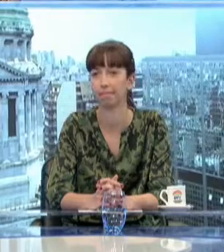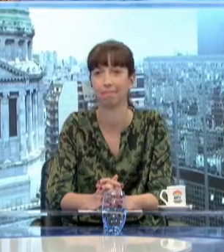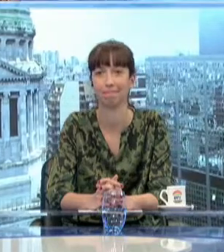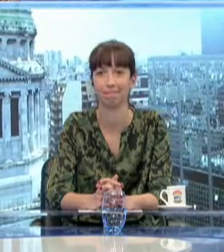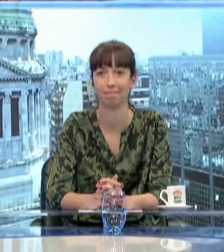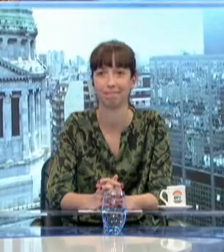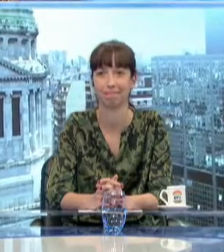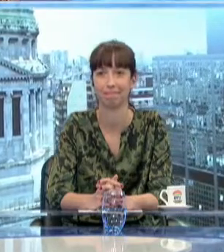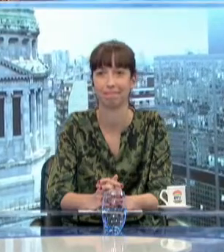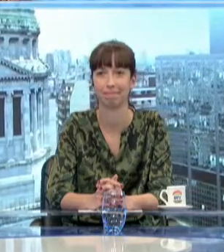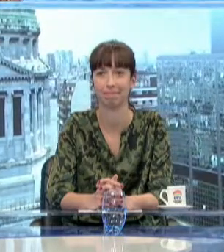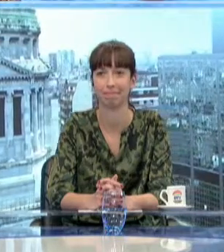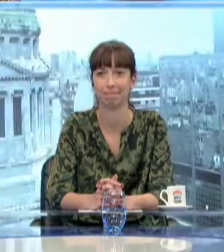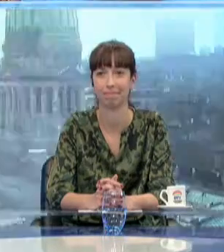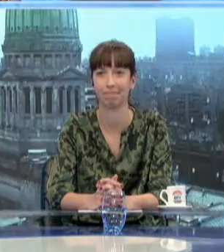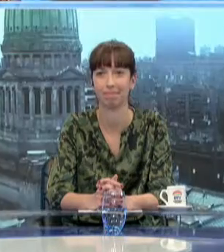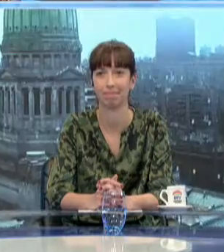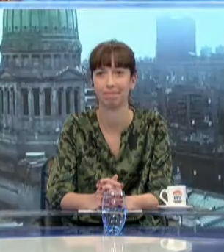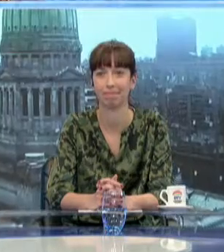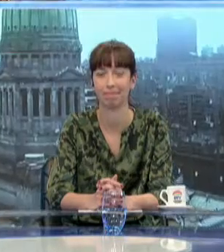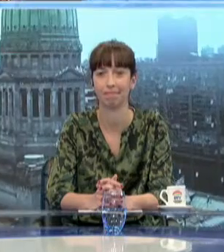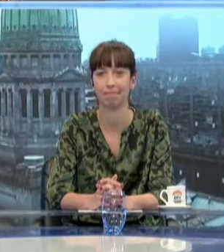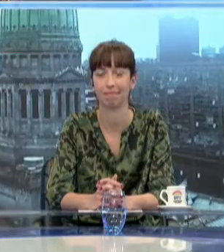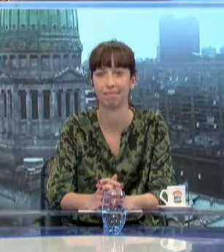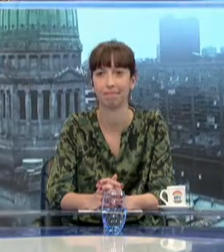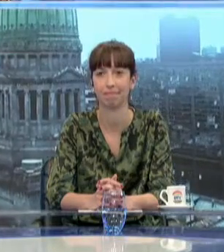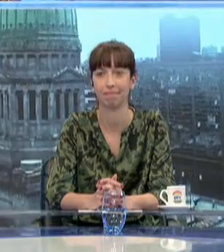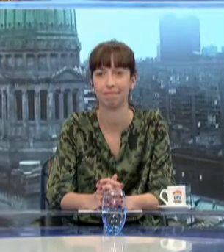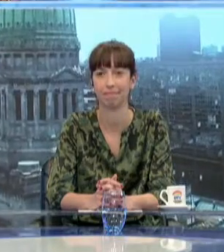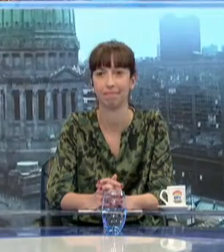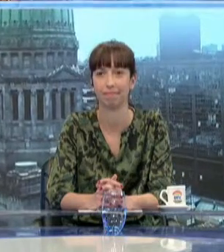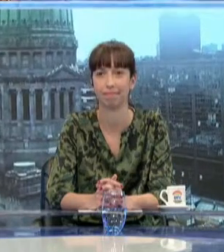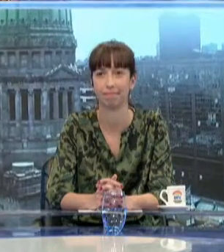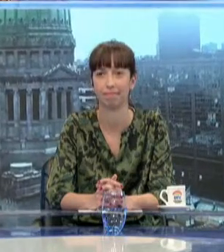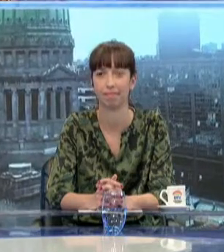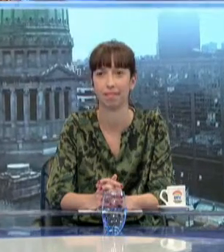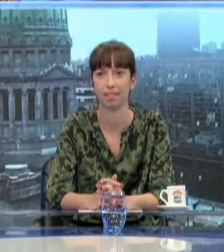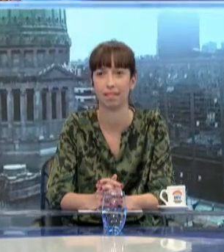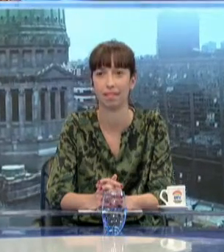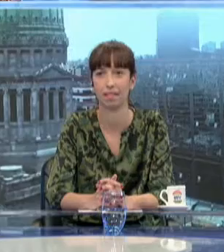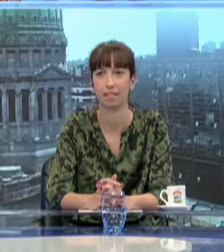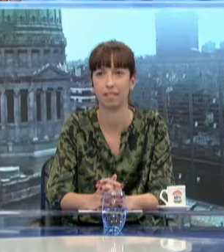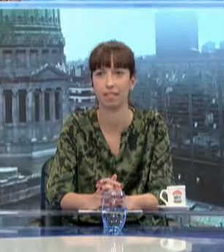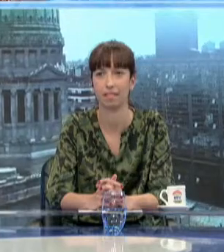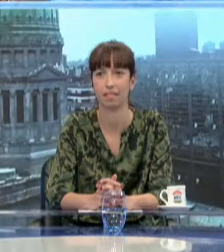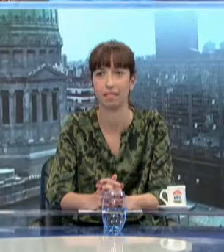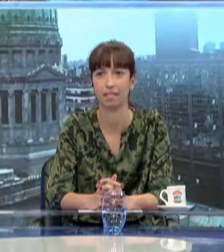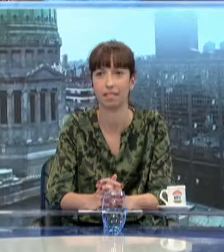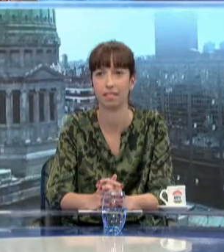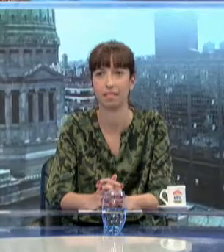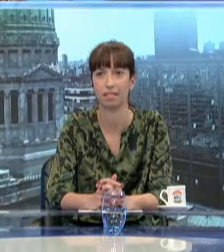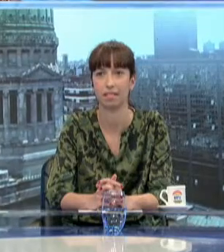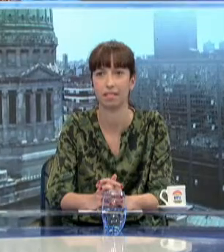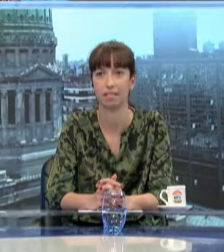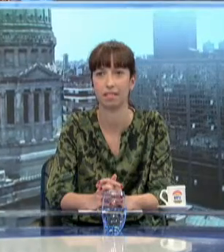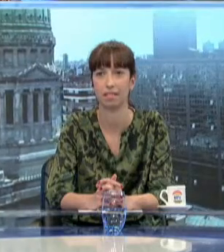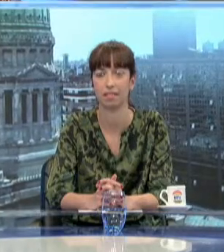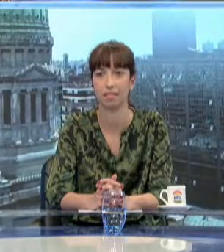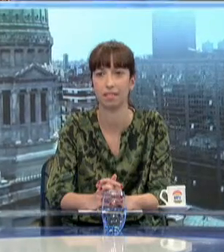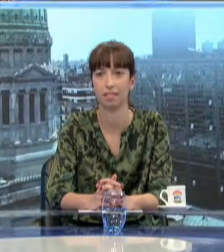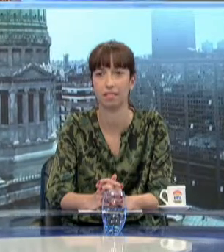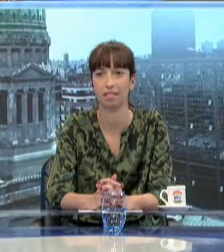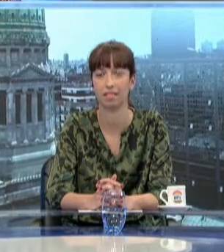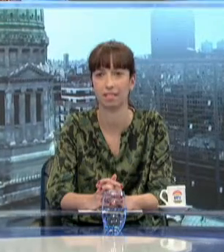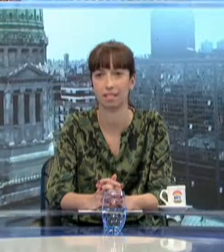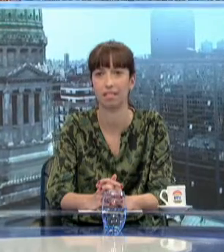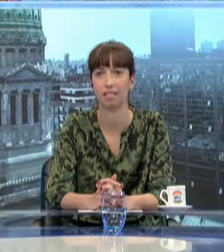cosa. Lo que pasa es que hoy arrancaron, junto por el Cambio, diciendo que rechazaban directamente nuestra propuesta, y después yo mismo se lo sugerí.